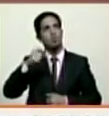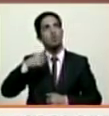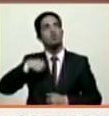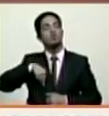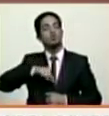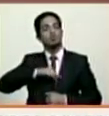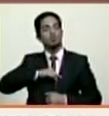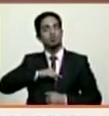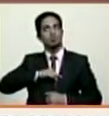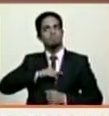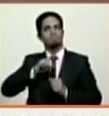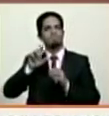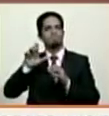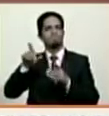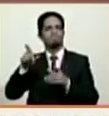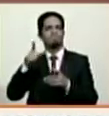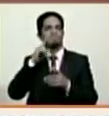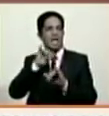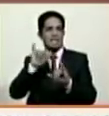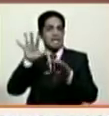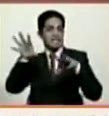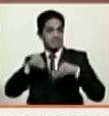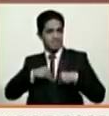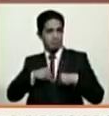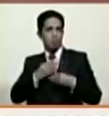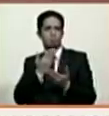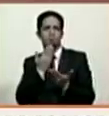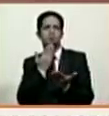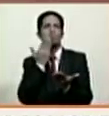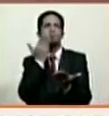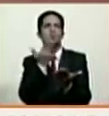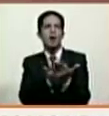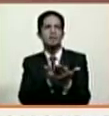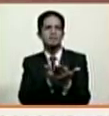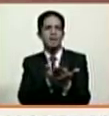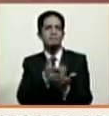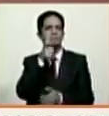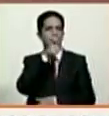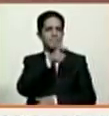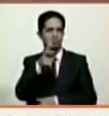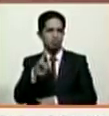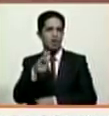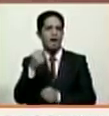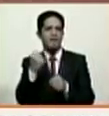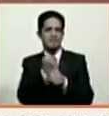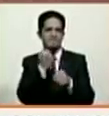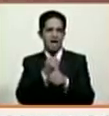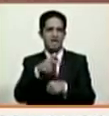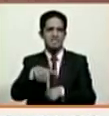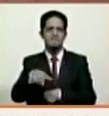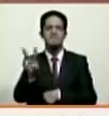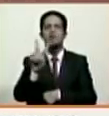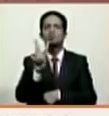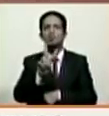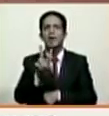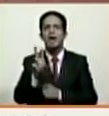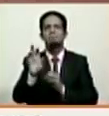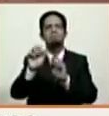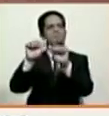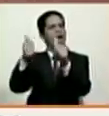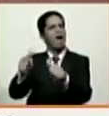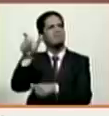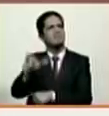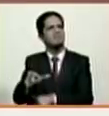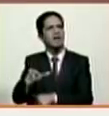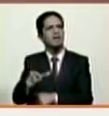una propuesta de una gran cantidad de artistas venezolanos que solicitaron hacer